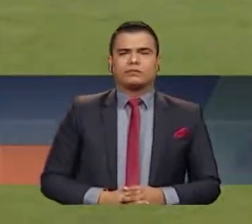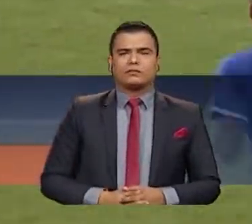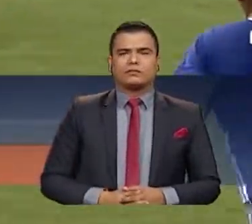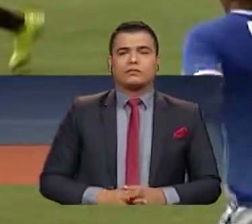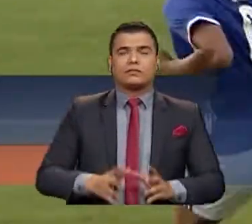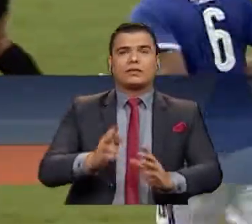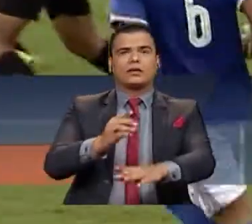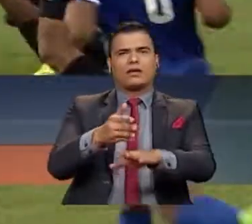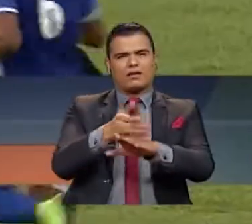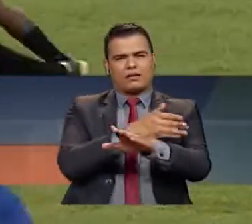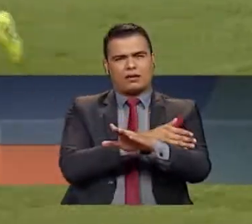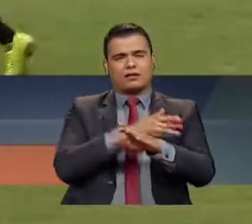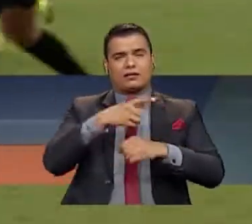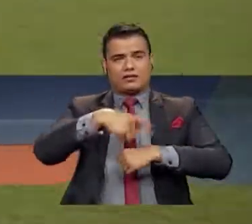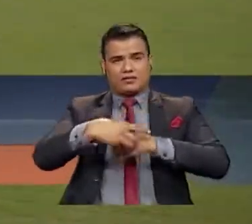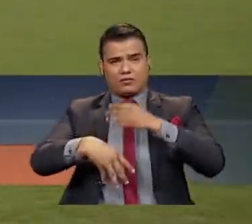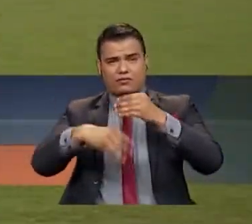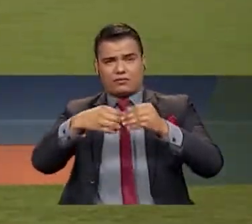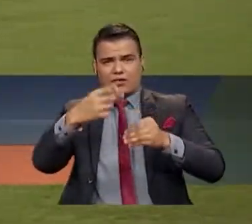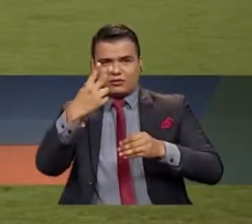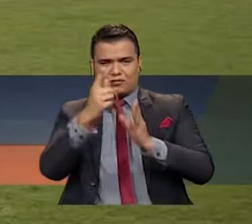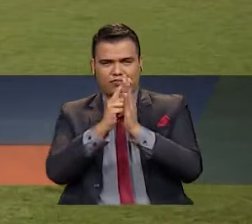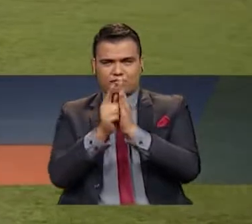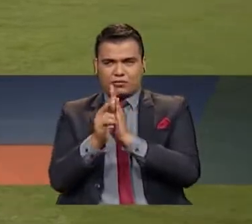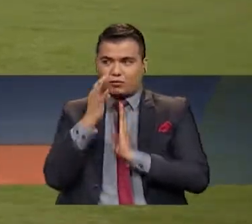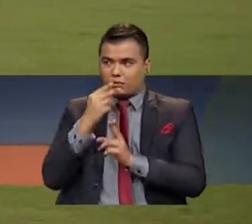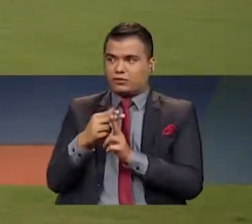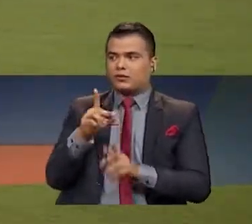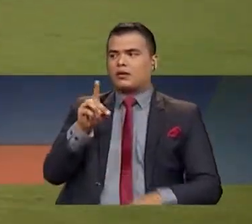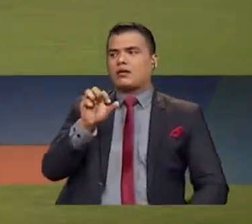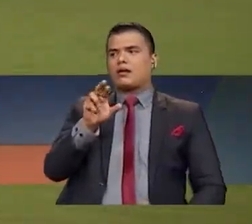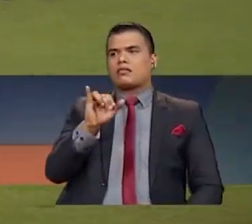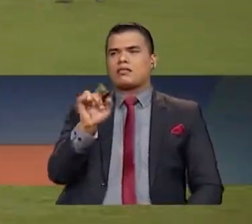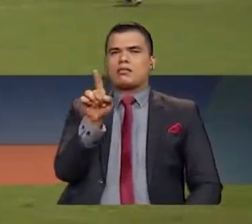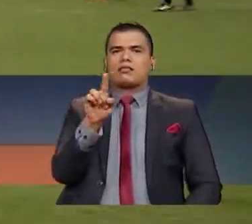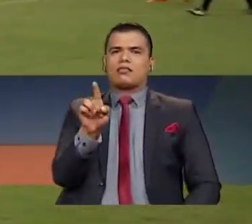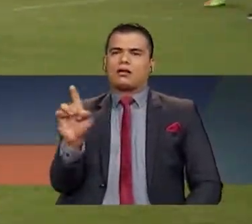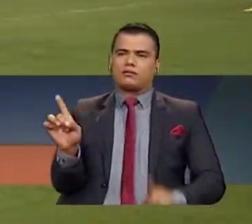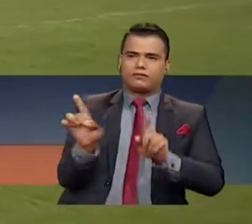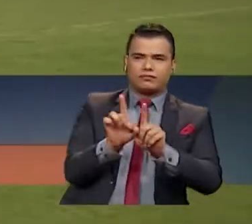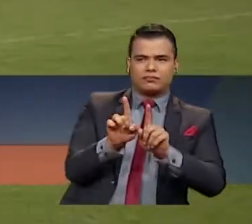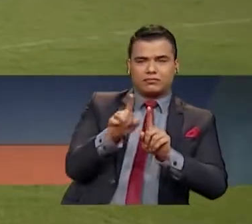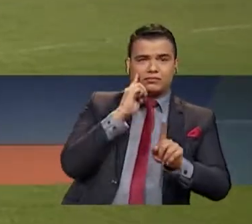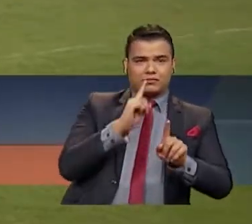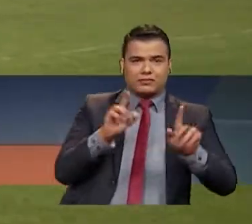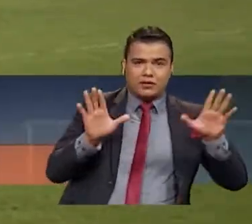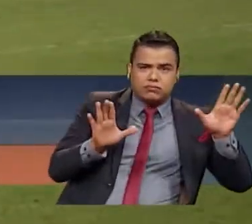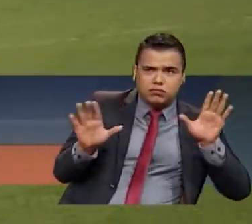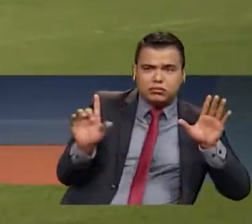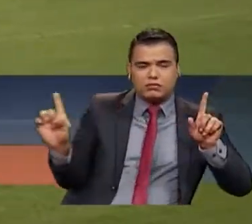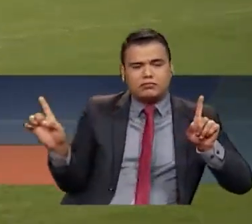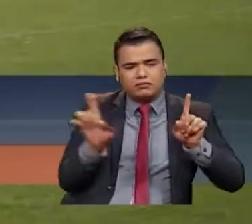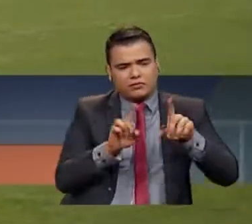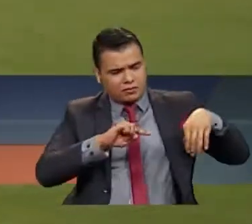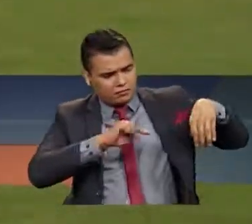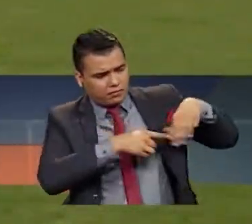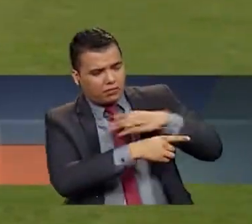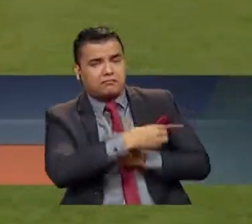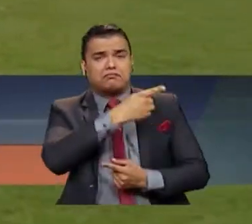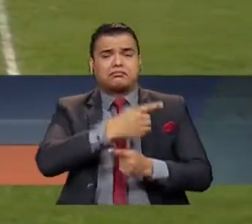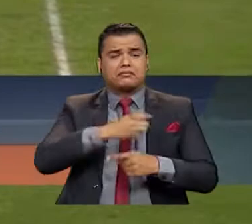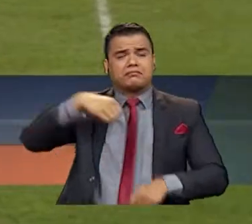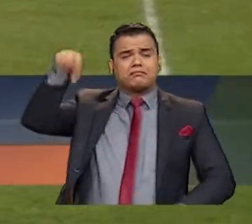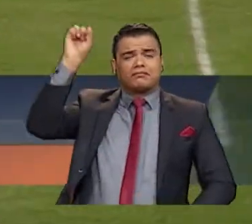A los 2 minutos de reposición, Daris Camacas envió el balón por entre las piernas del guardameta García para sellar la